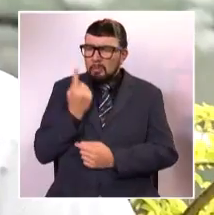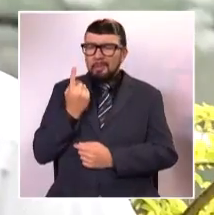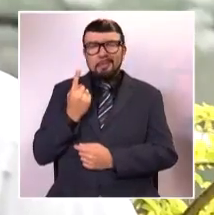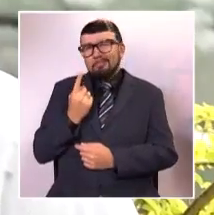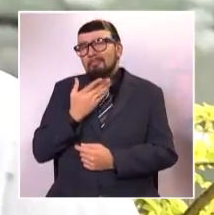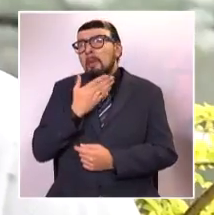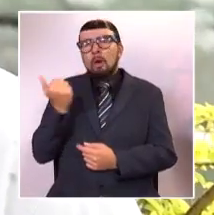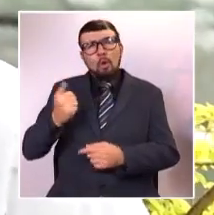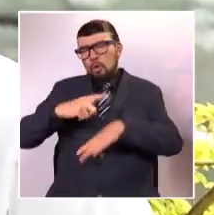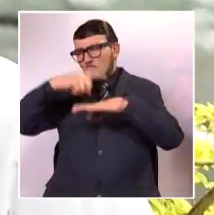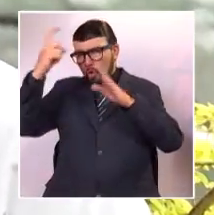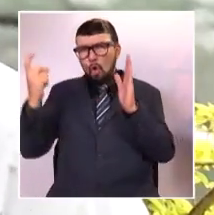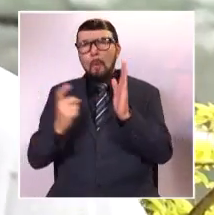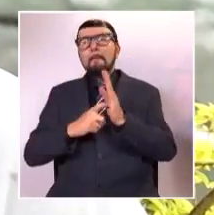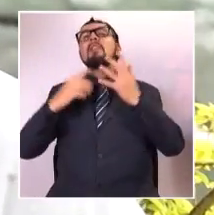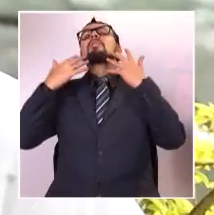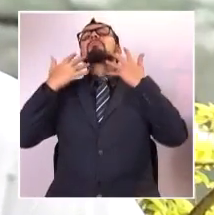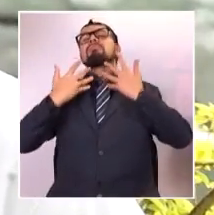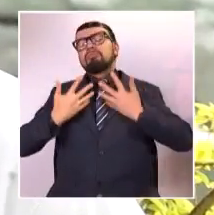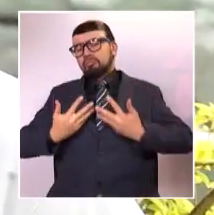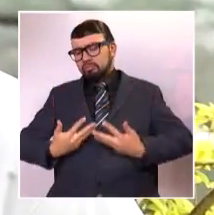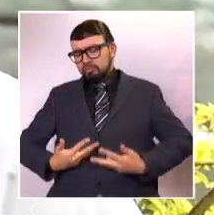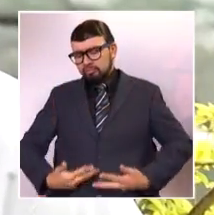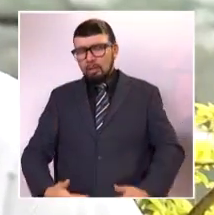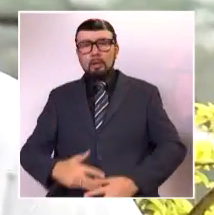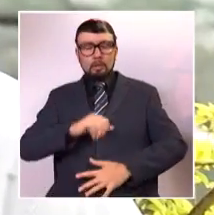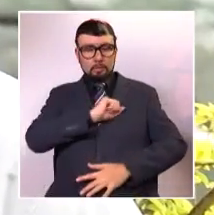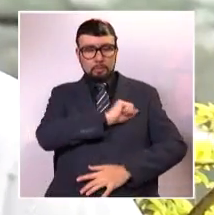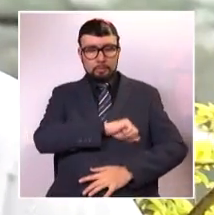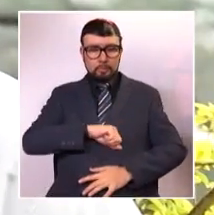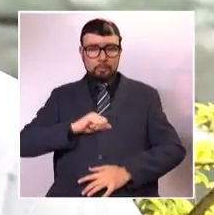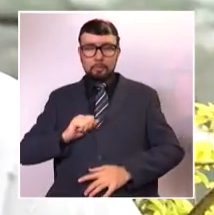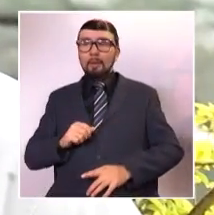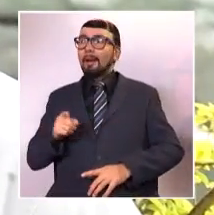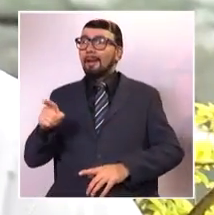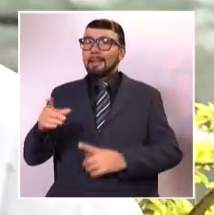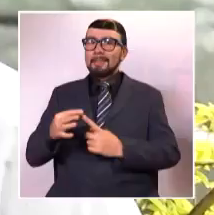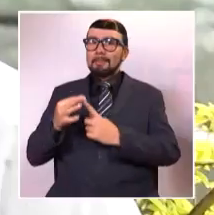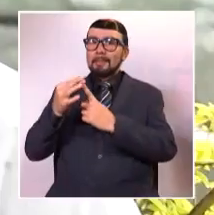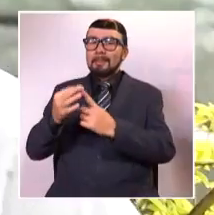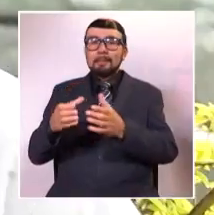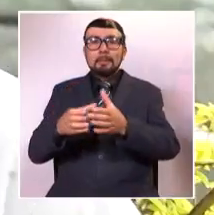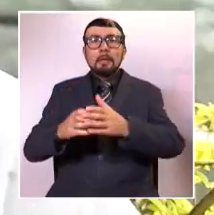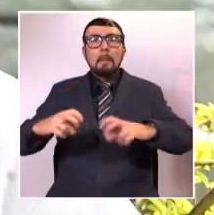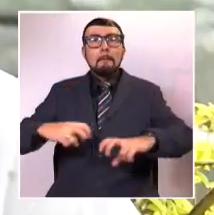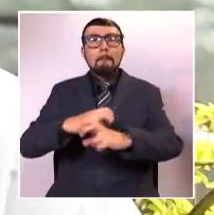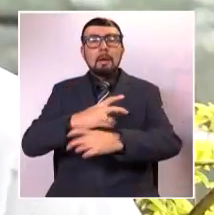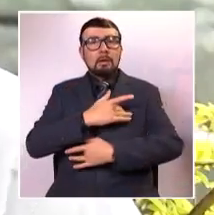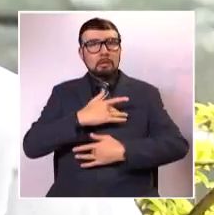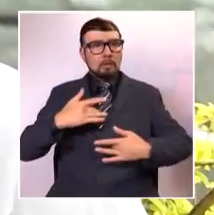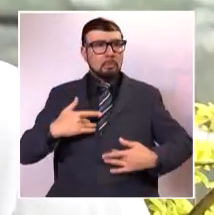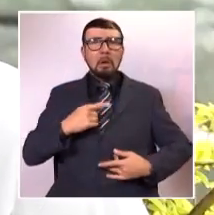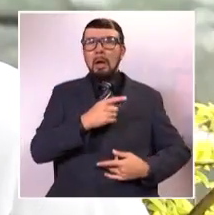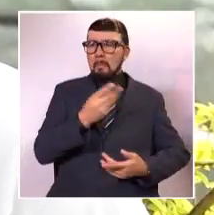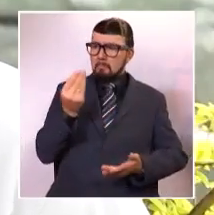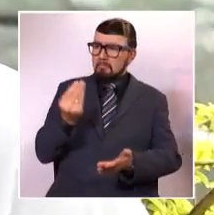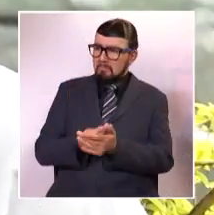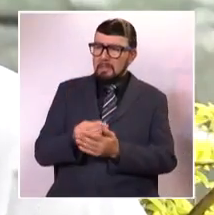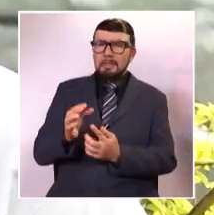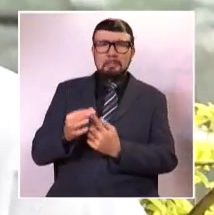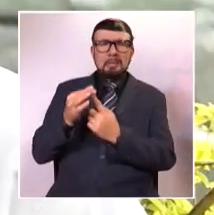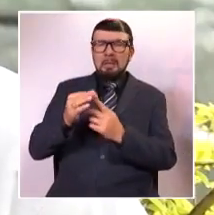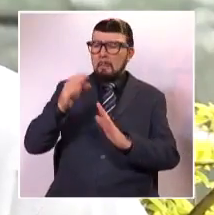Primero, pues hay una forma especial de los parques de la salud que tienen un precio especial, entonces sale